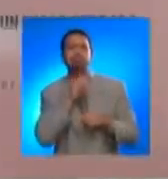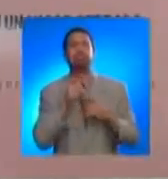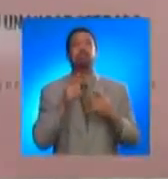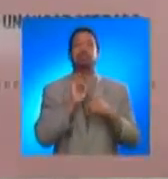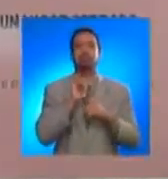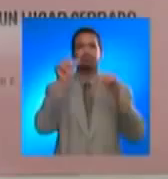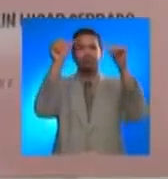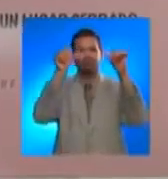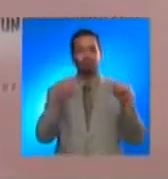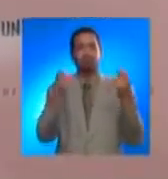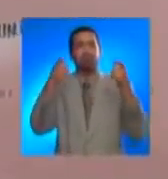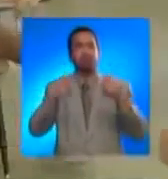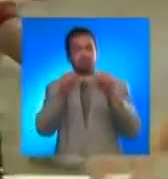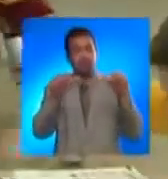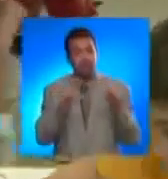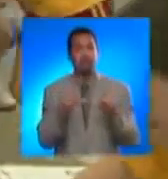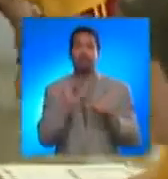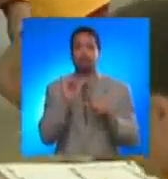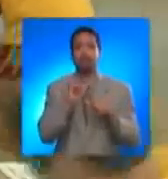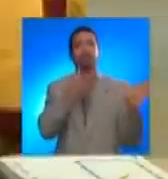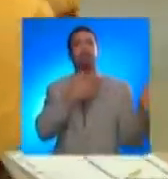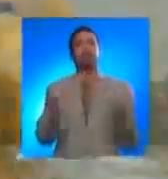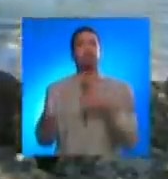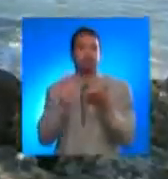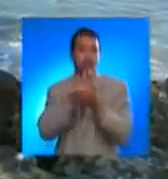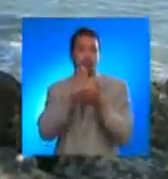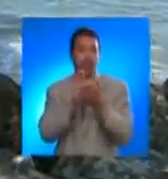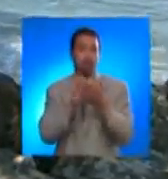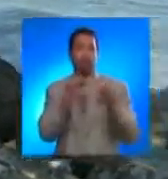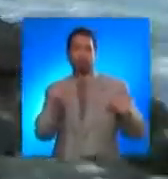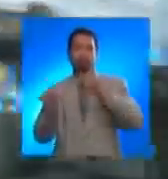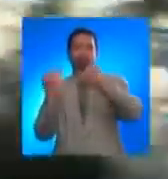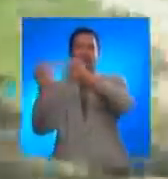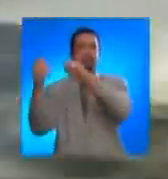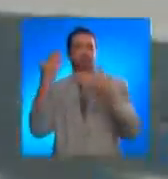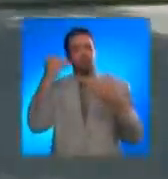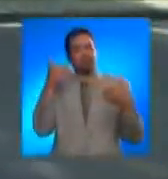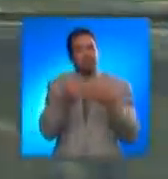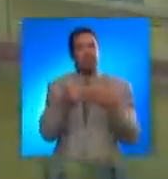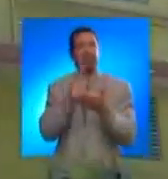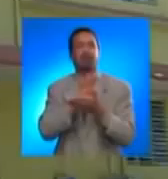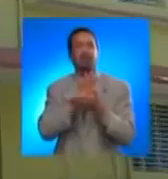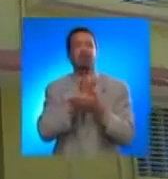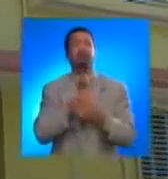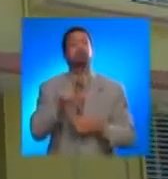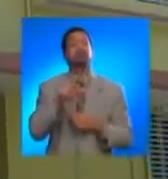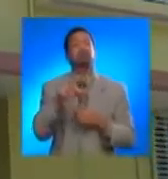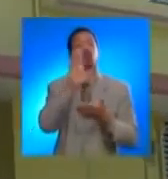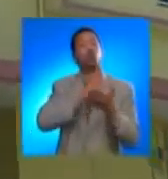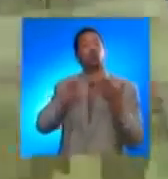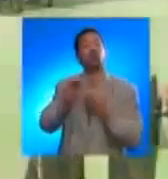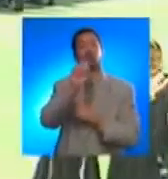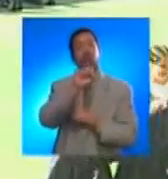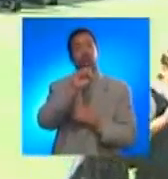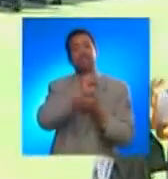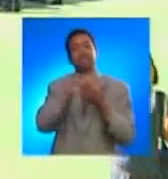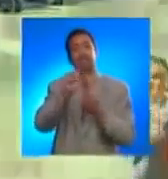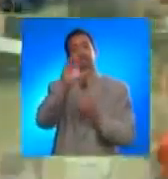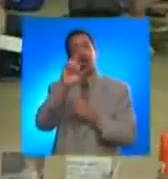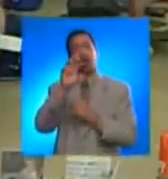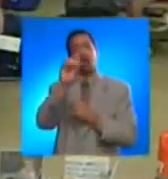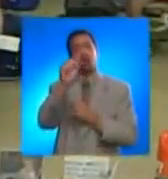están completamente poblados. Y esa área que está completamente poblada y transitada diariamente, ahí es que nosotros vamos a rotular para que las